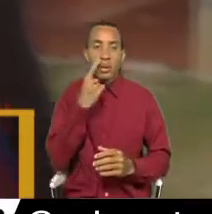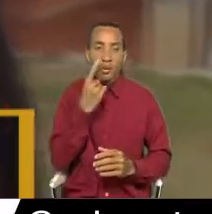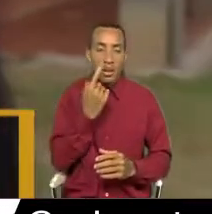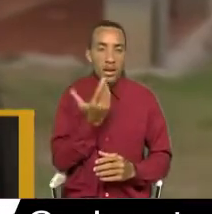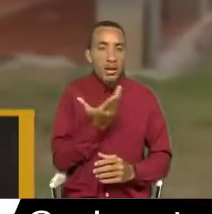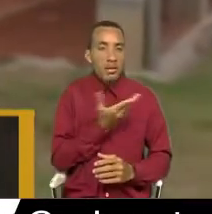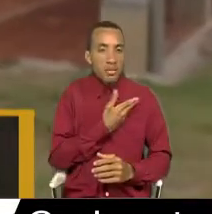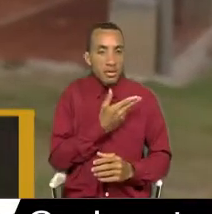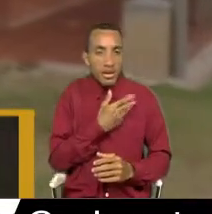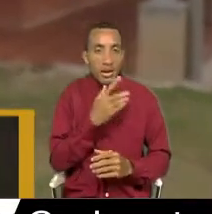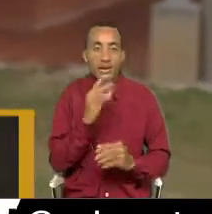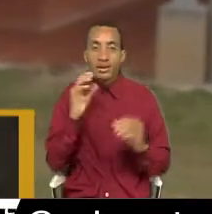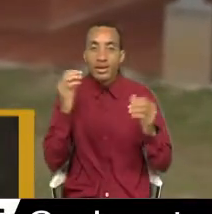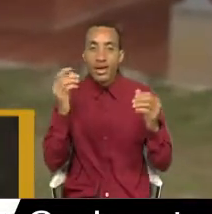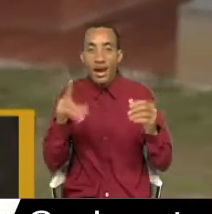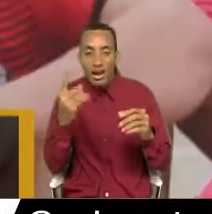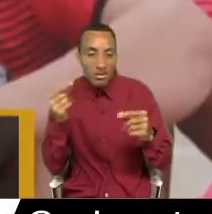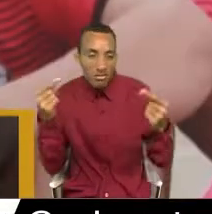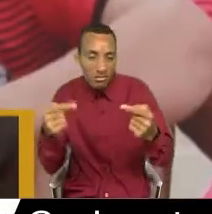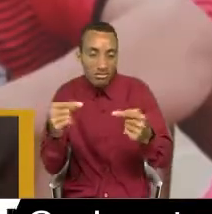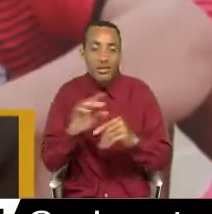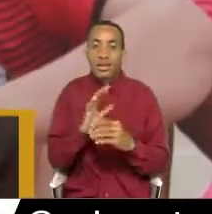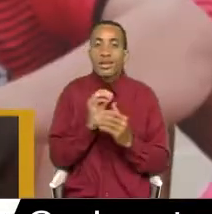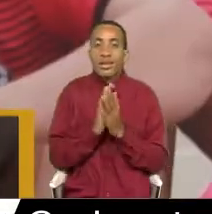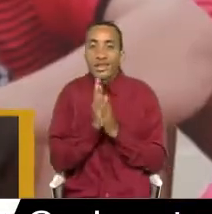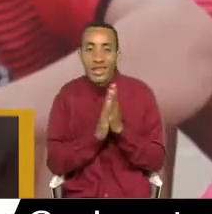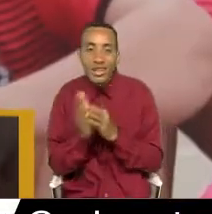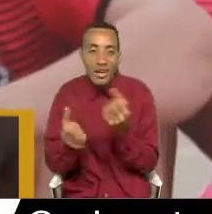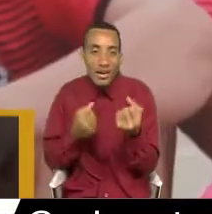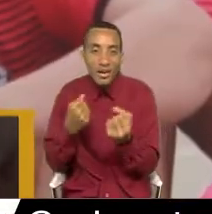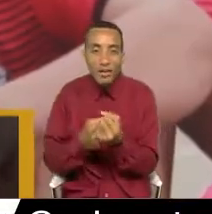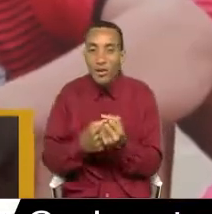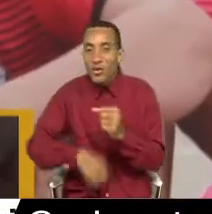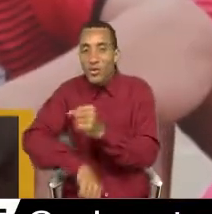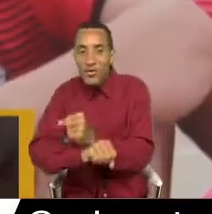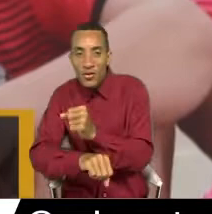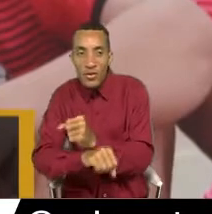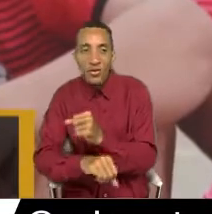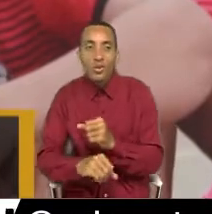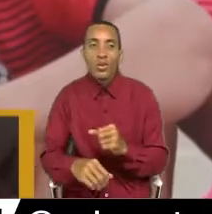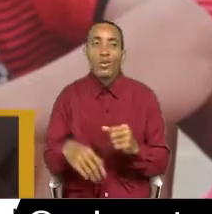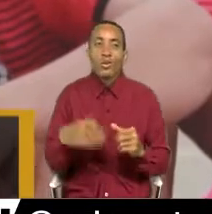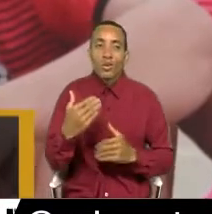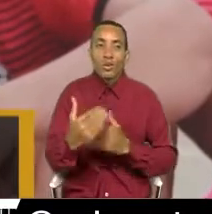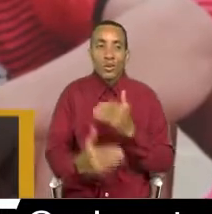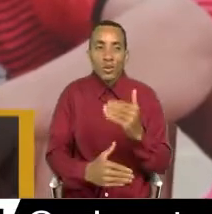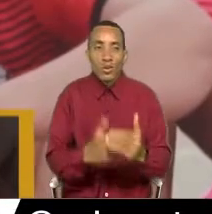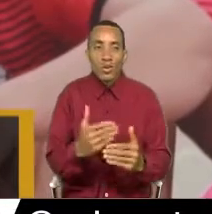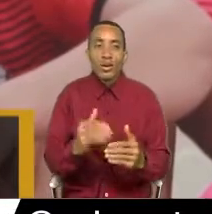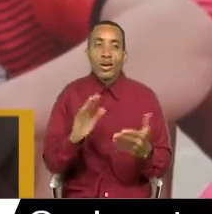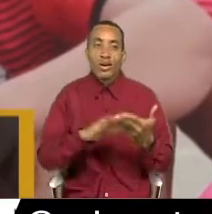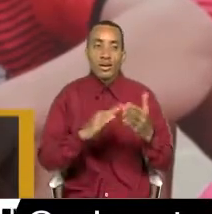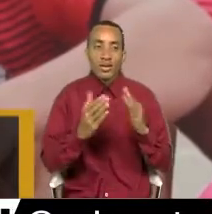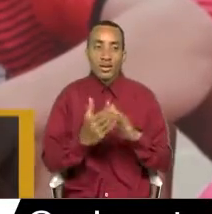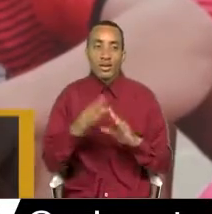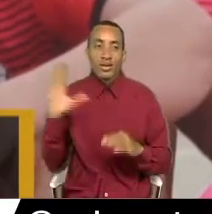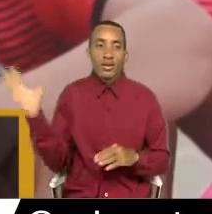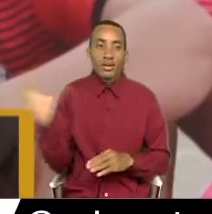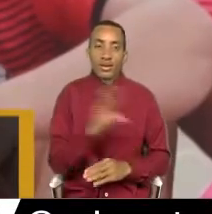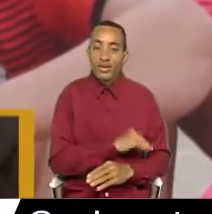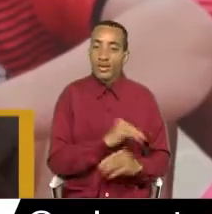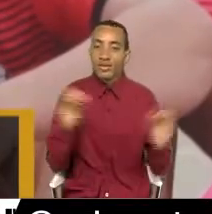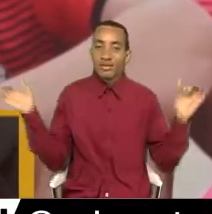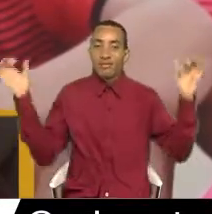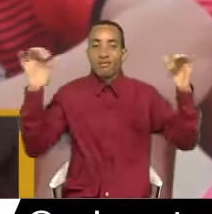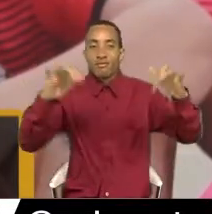los apoyan y todo. Es muy chévere. Sí, muchísimo. El Fútbol Club La Cabaña ha integrado muchísimo a la comunidad, sobre todo en los encuentros deportivos.